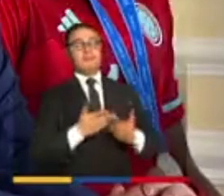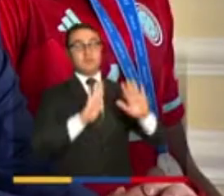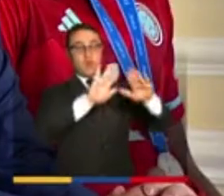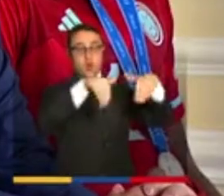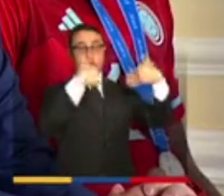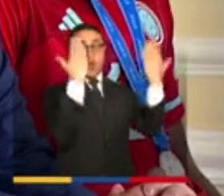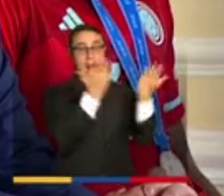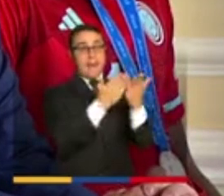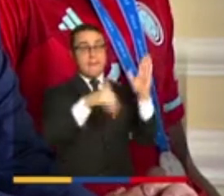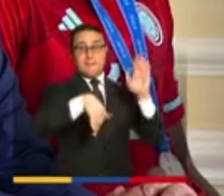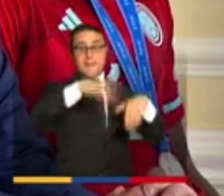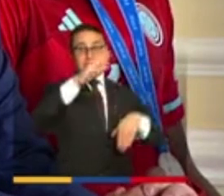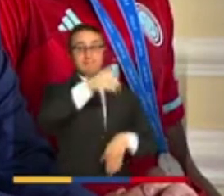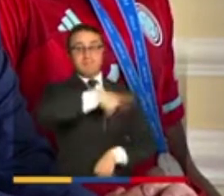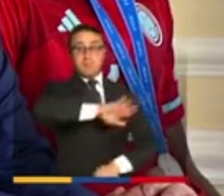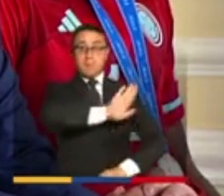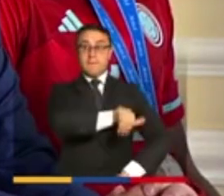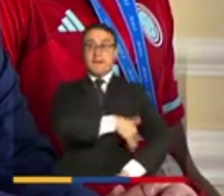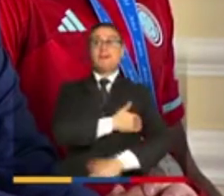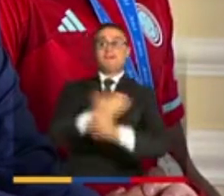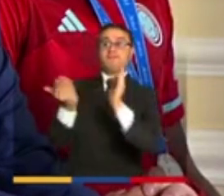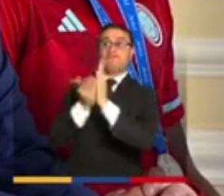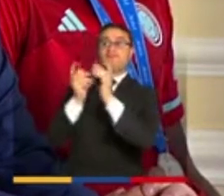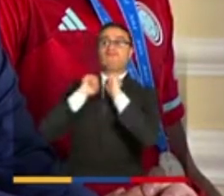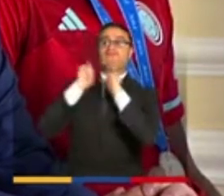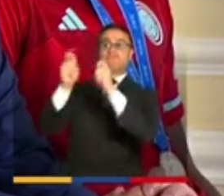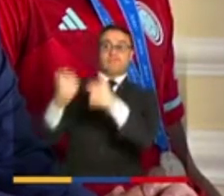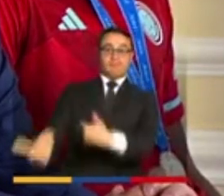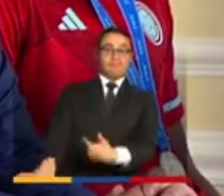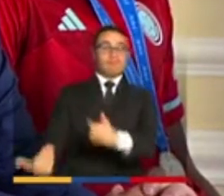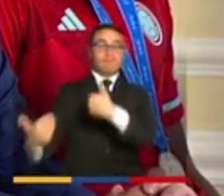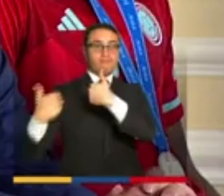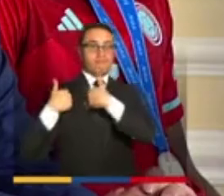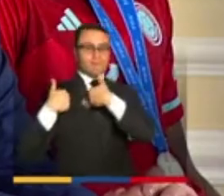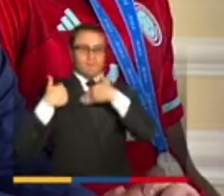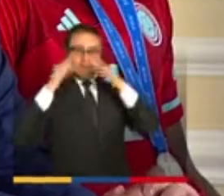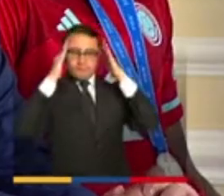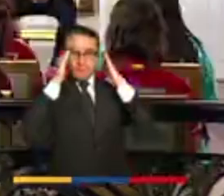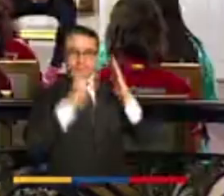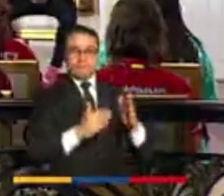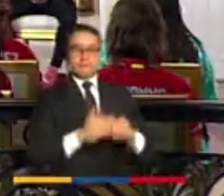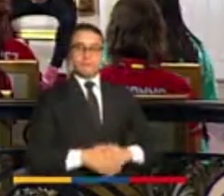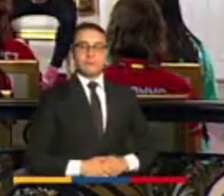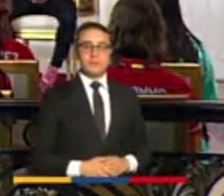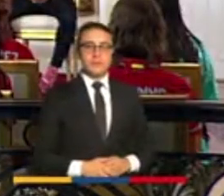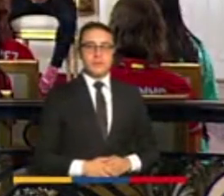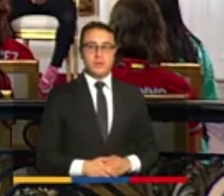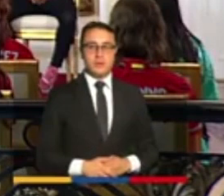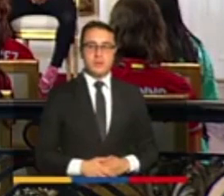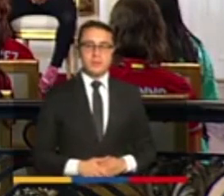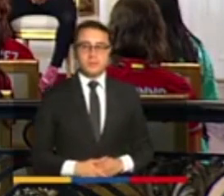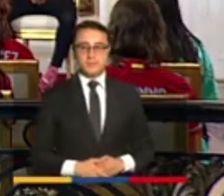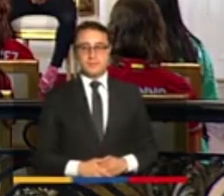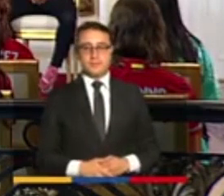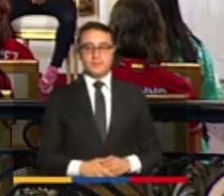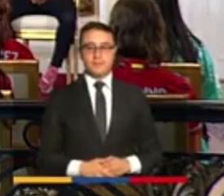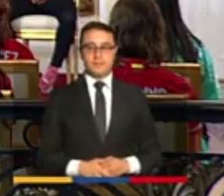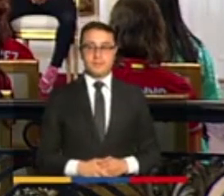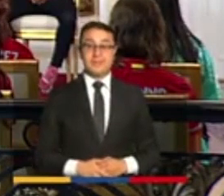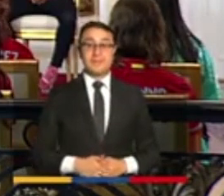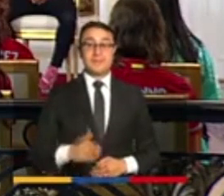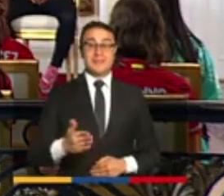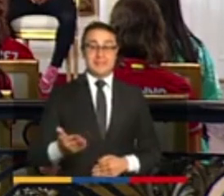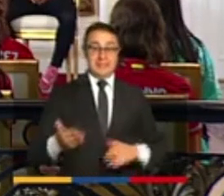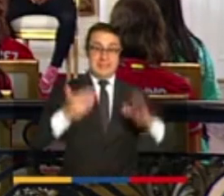Educación tiene esa tarea central. Después de que se redujeron las jornadas a